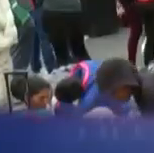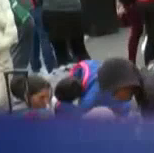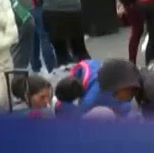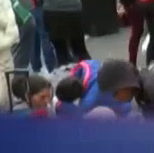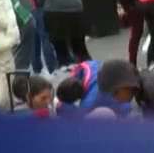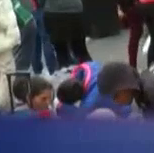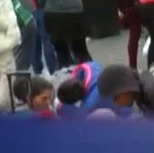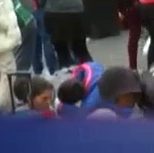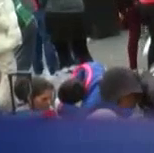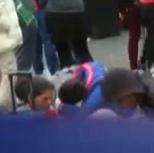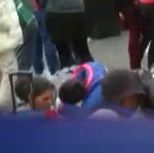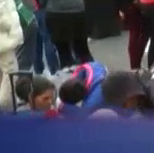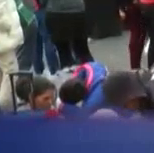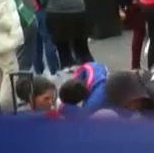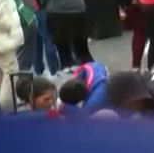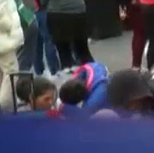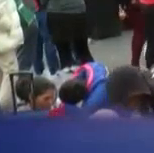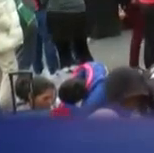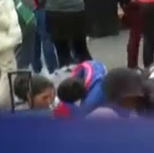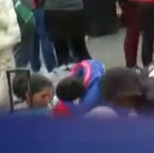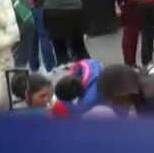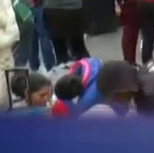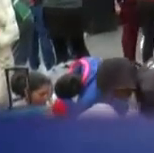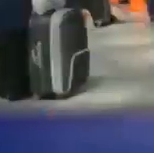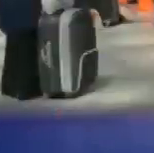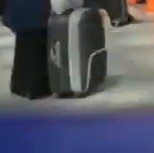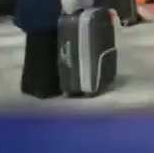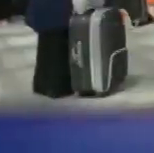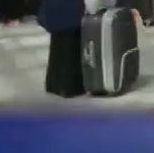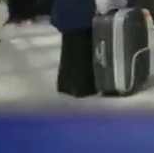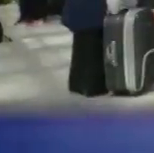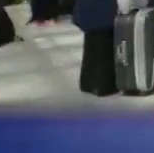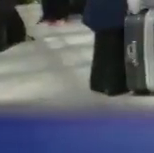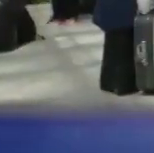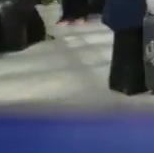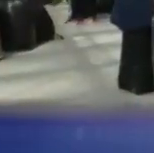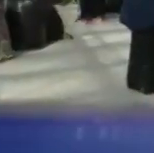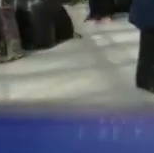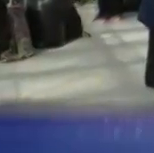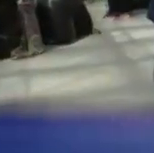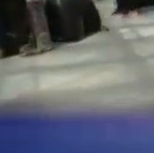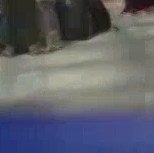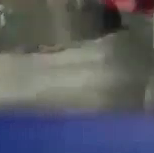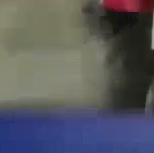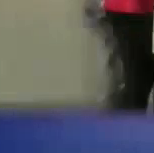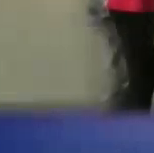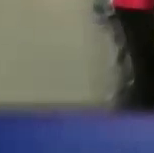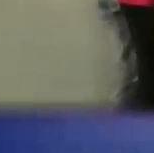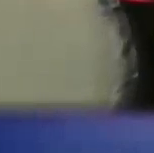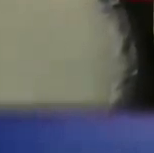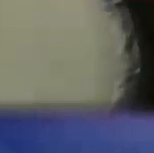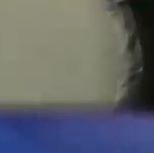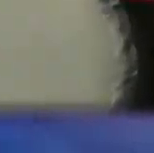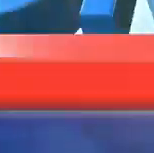a 500.000 hasta diciembre de 2019. El gobierno analiza entregar visa andina.